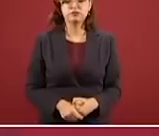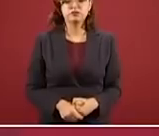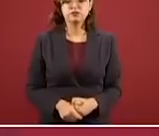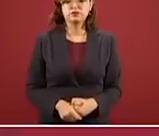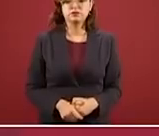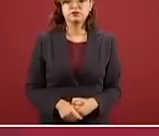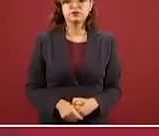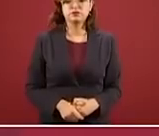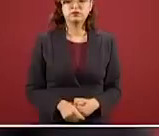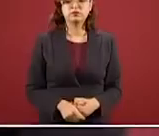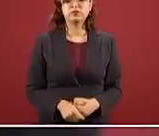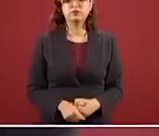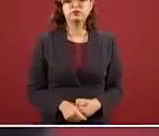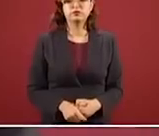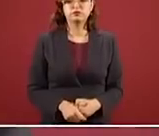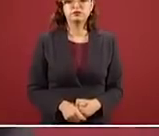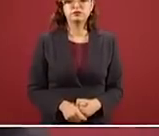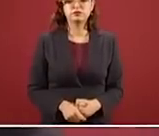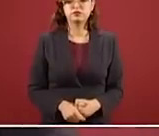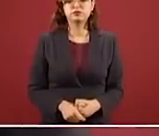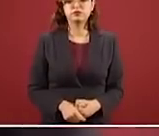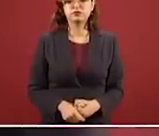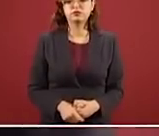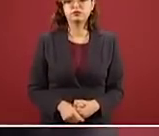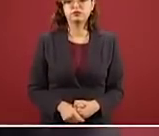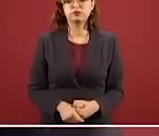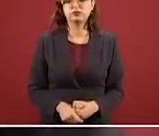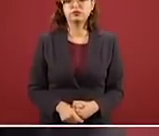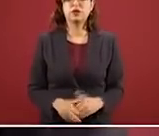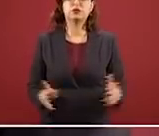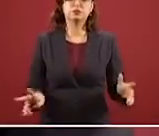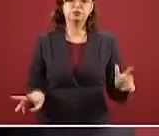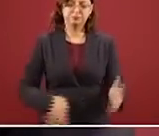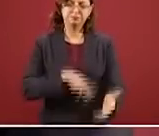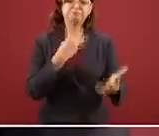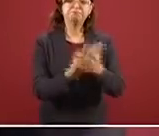carácter de preso,